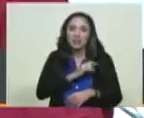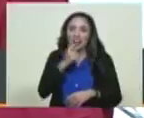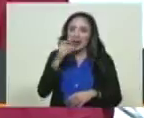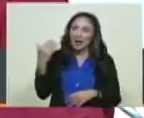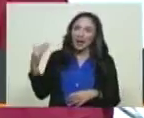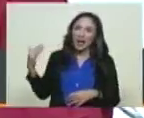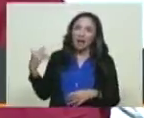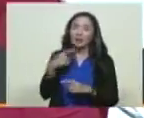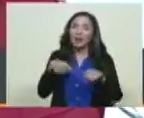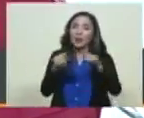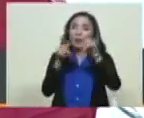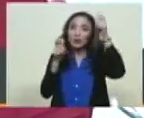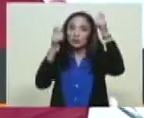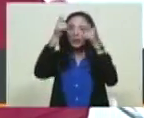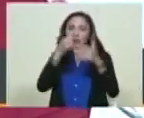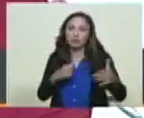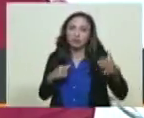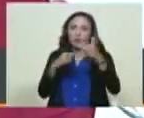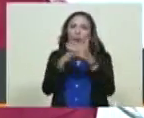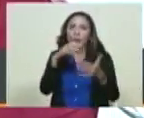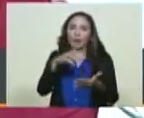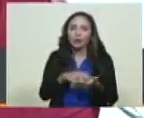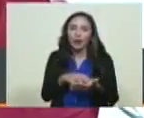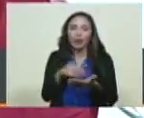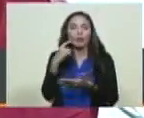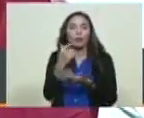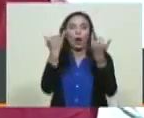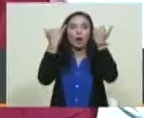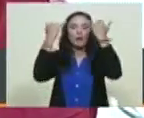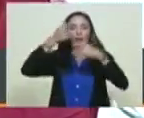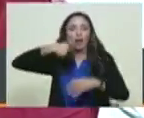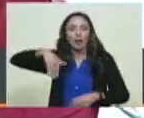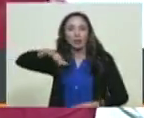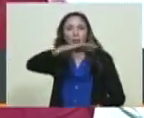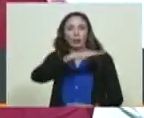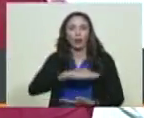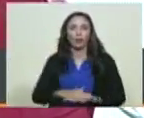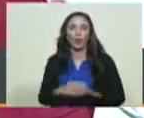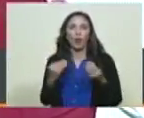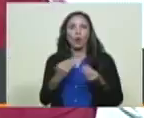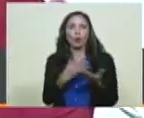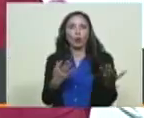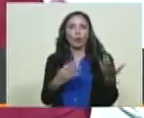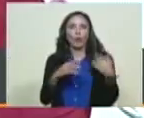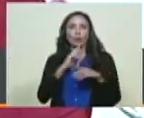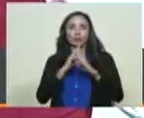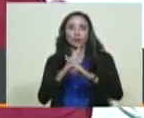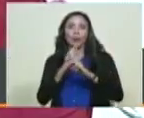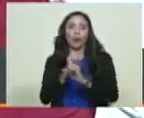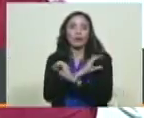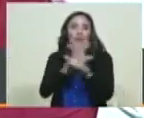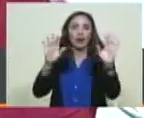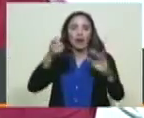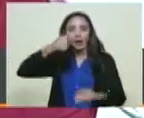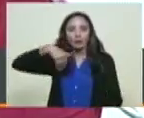al comandante chávez le surgió una poderosa respuesta